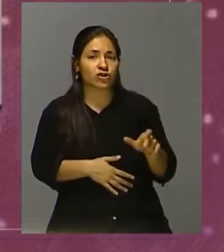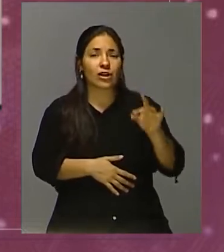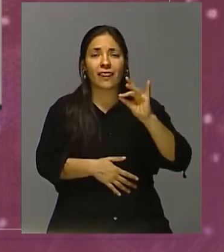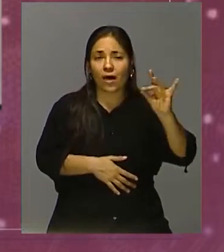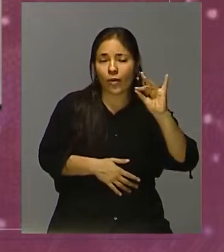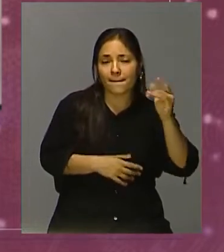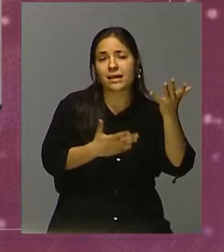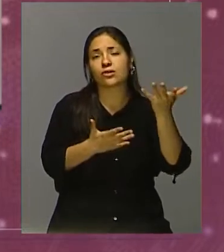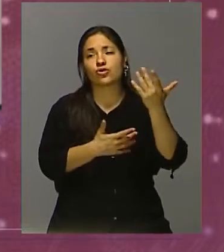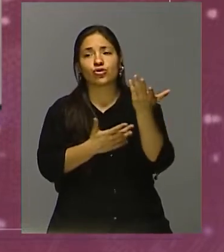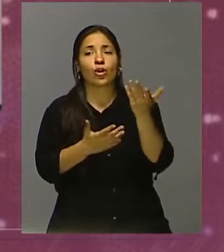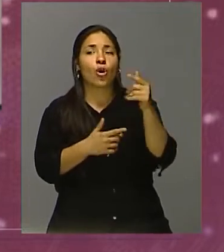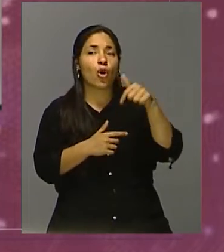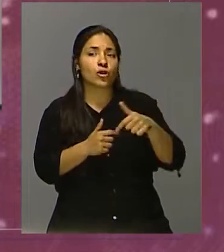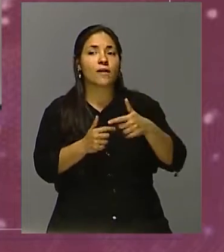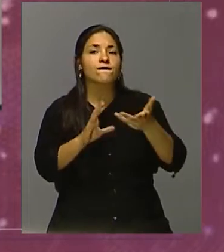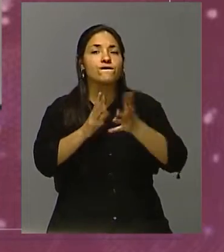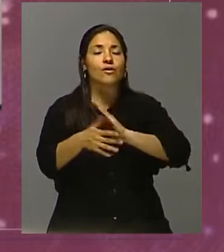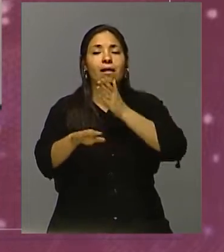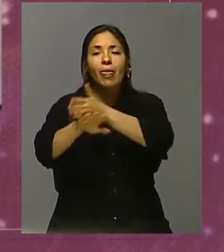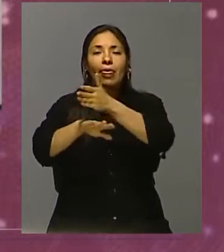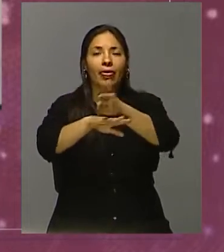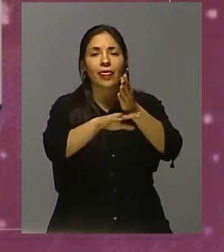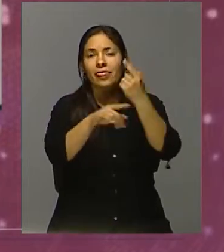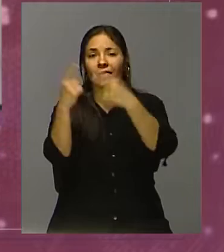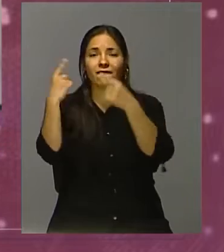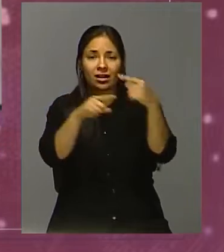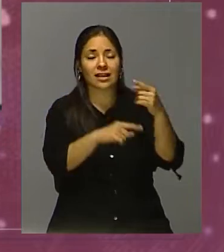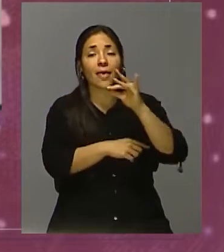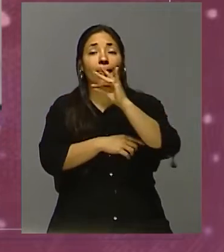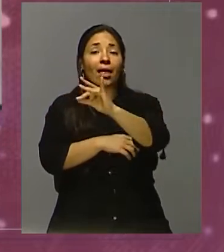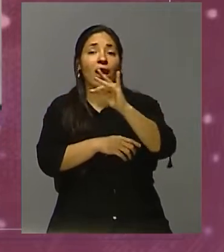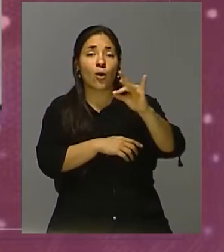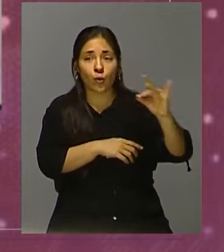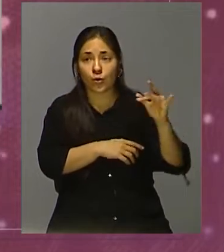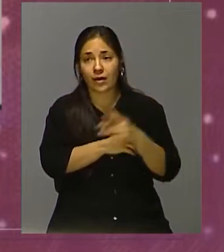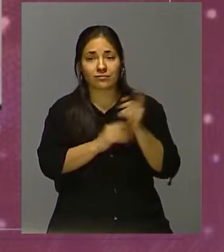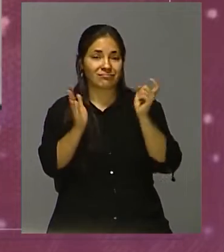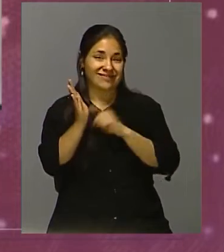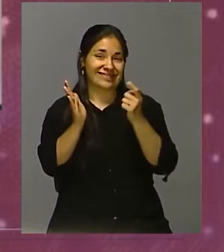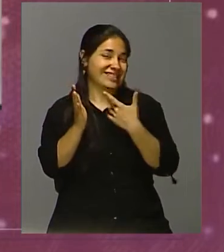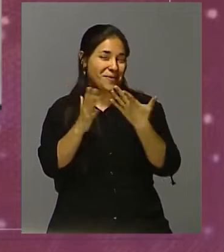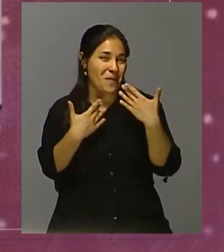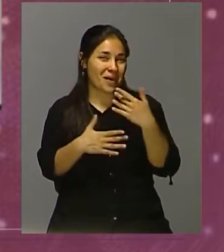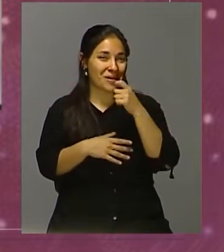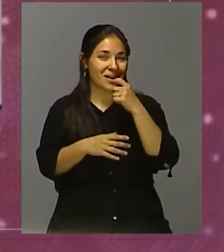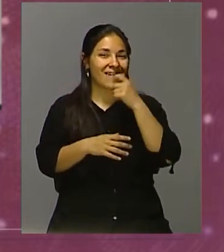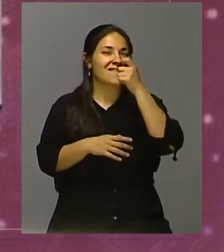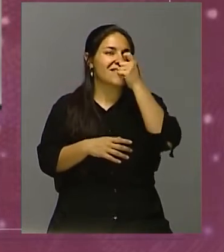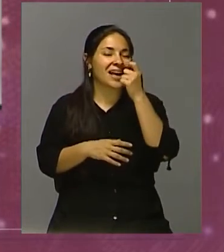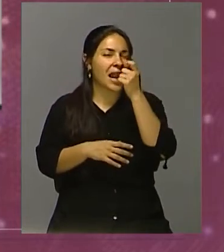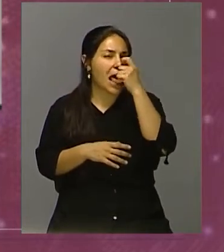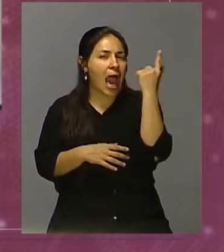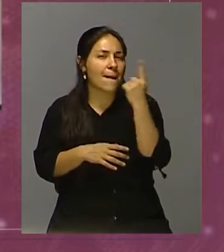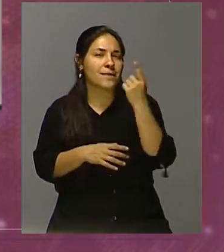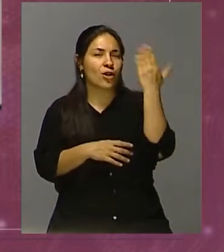hoy tenés muchísimos canales para endeudarte a un clic, lo que llamamos nosotros estos préstamos rápidos y